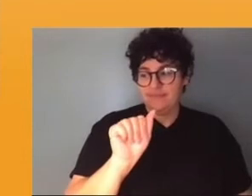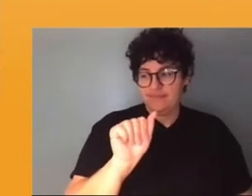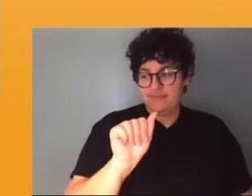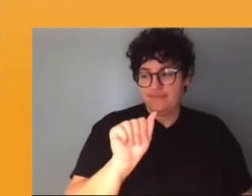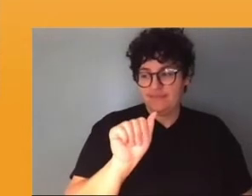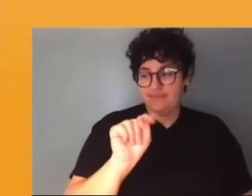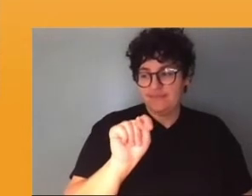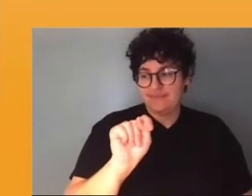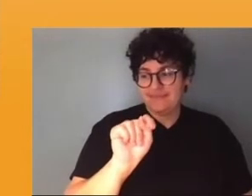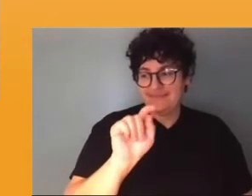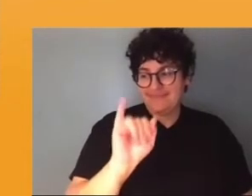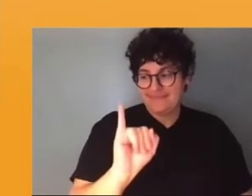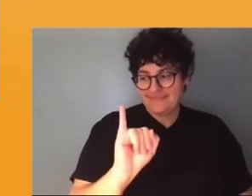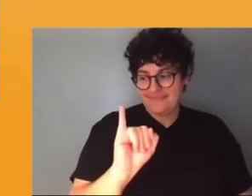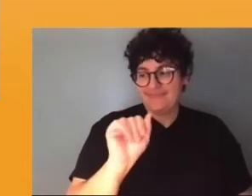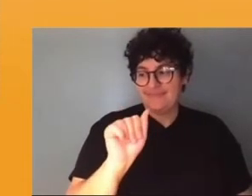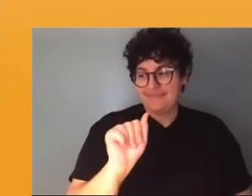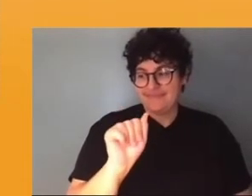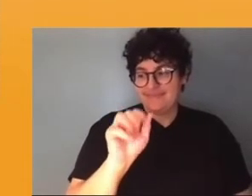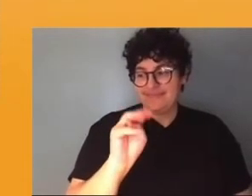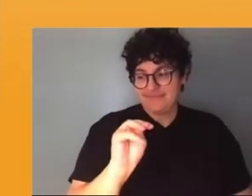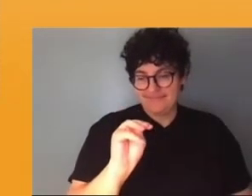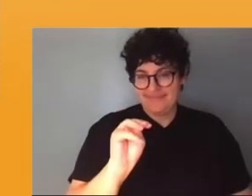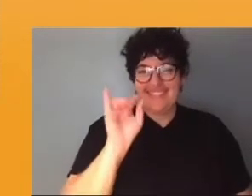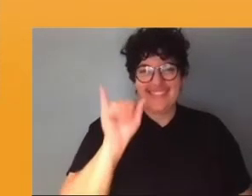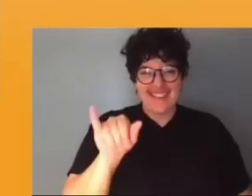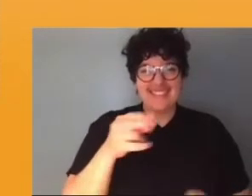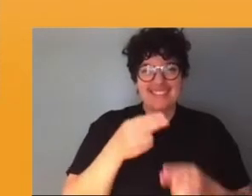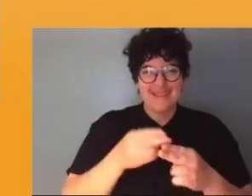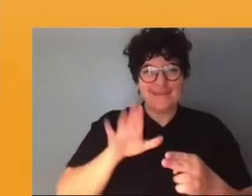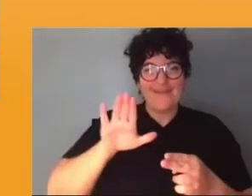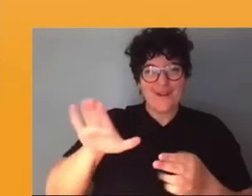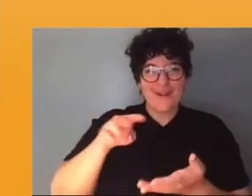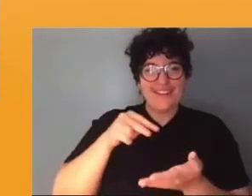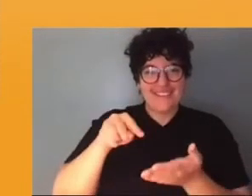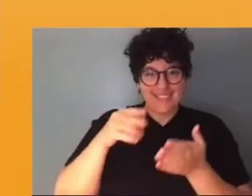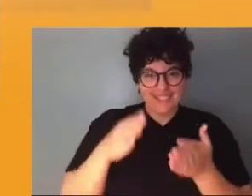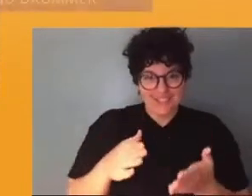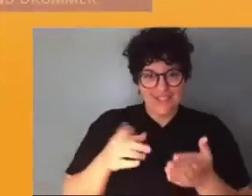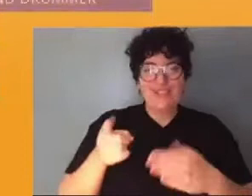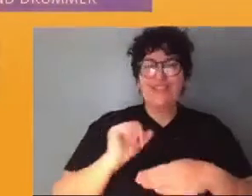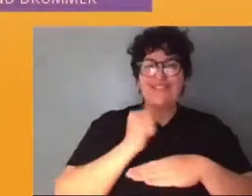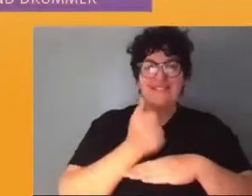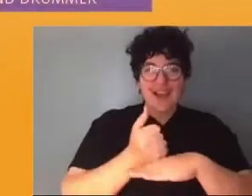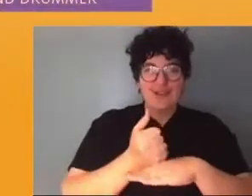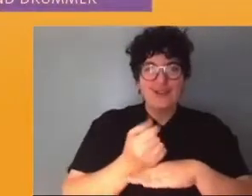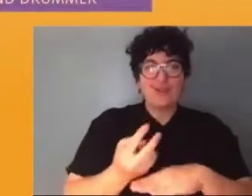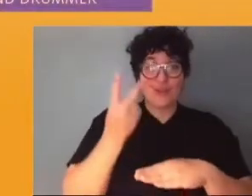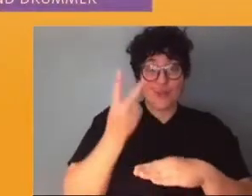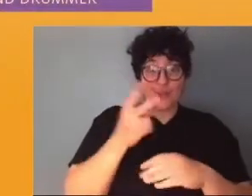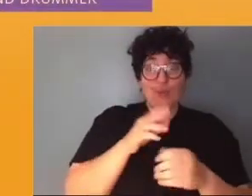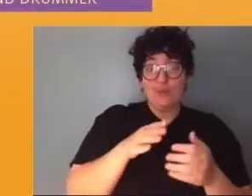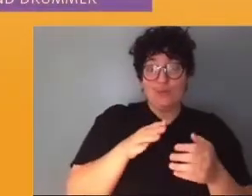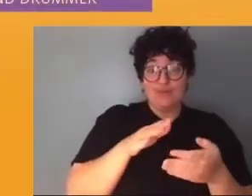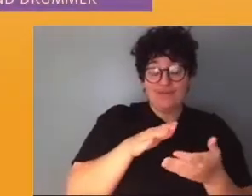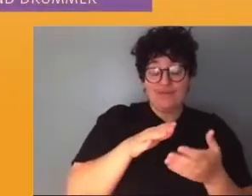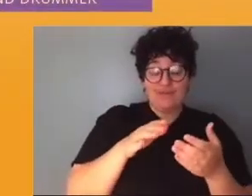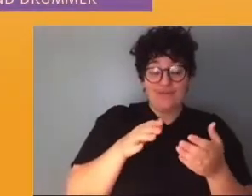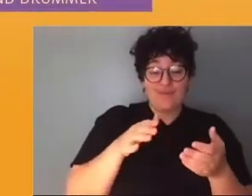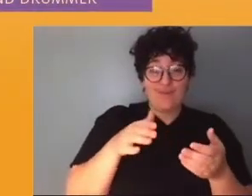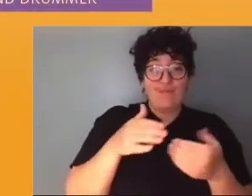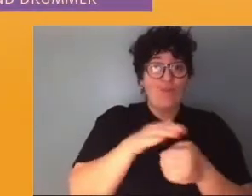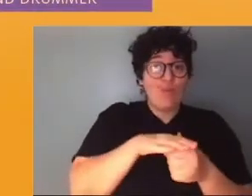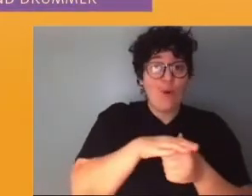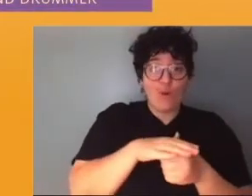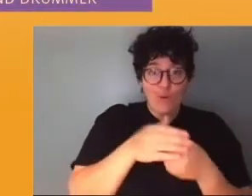aprender, enseñar y representar a una comunidad. Y por supuesto, no sería TMY, por sus siglas en inglés, sin algún aspecto